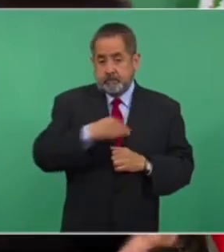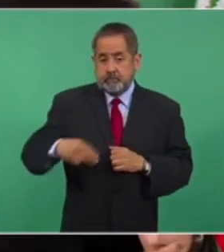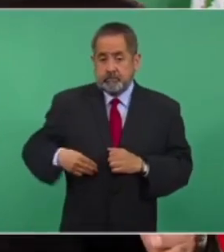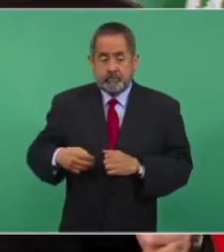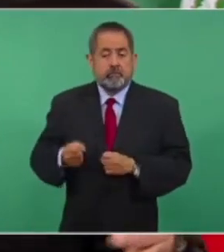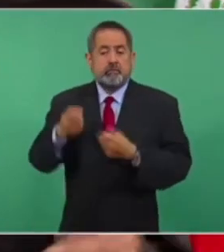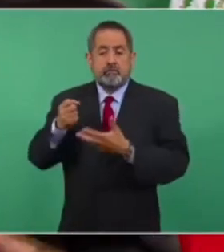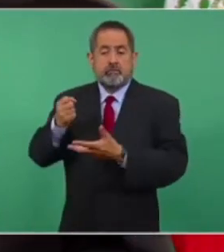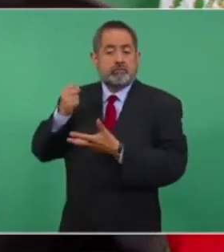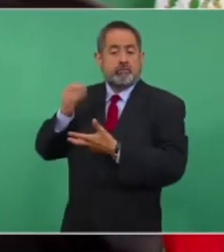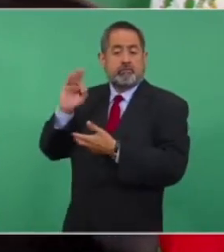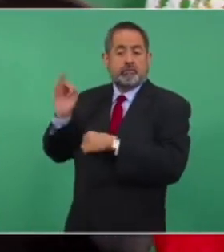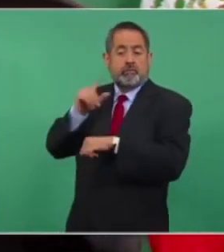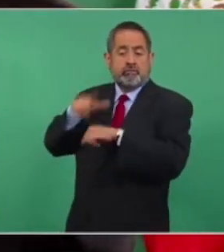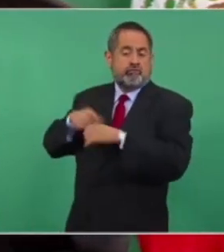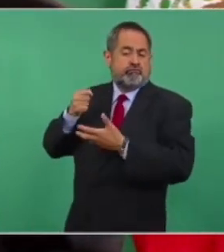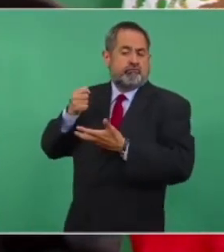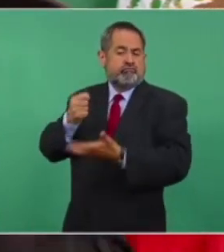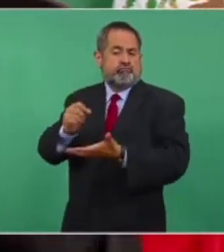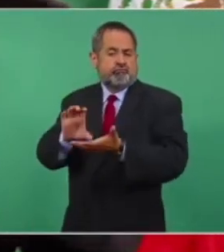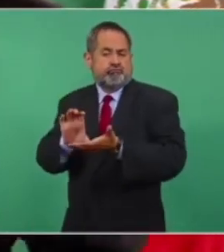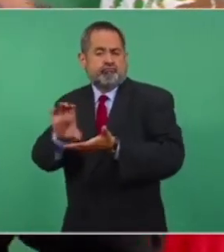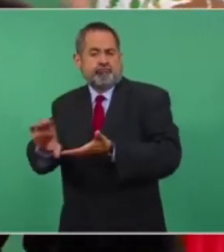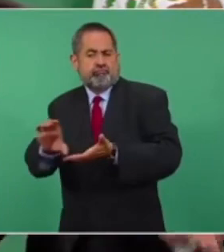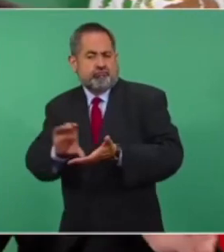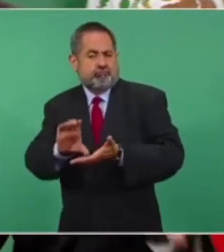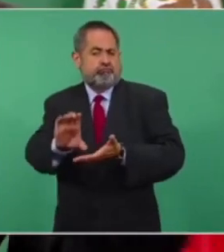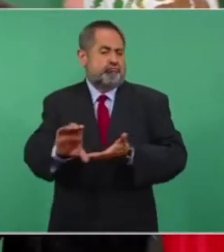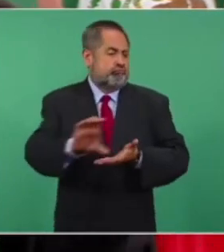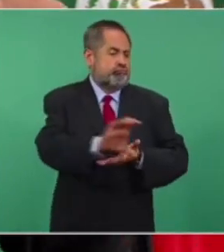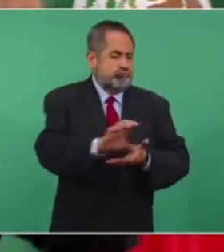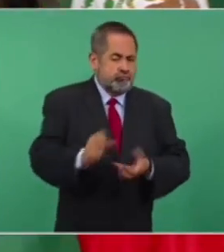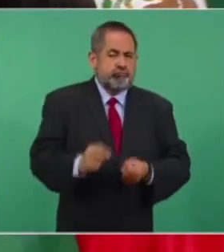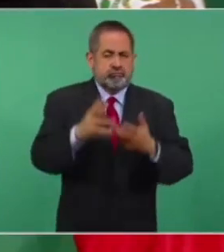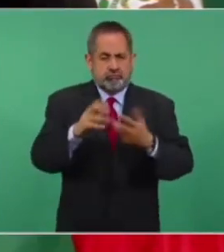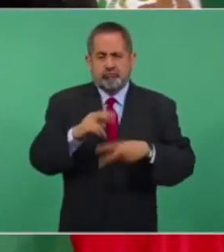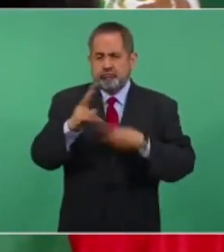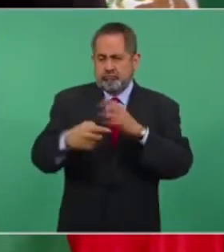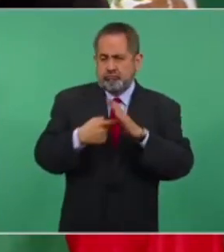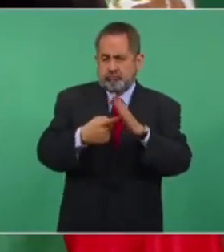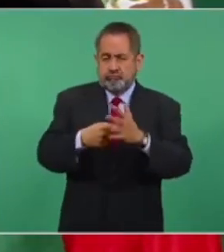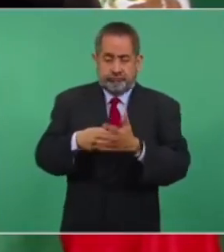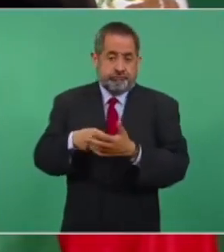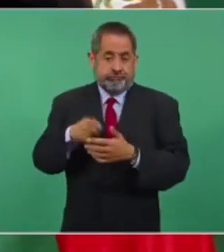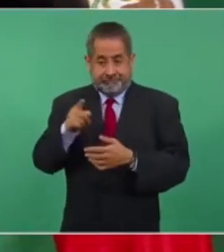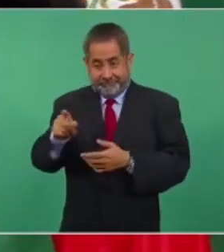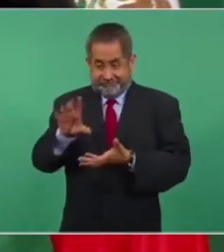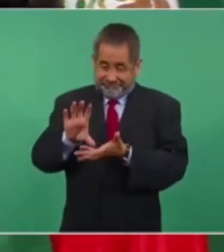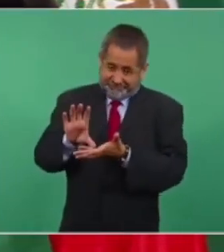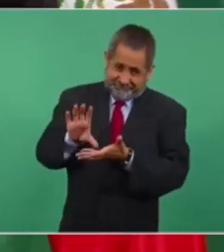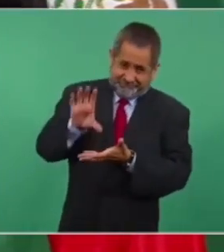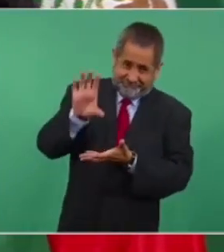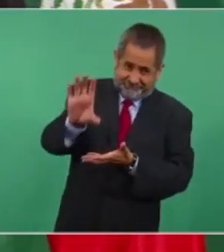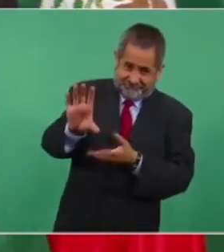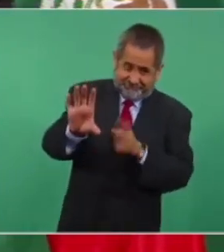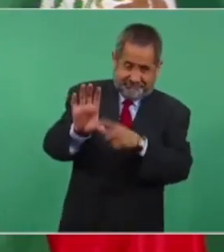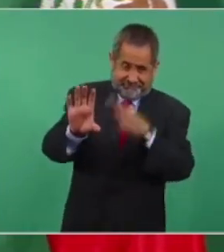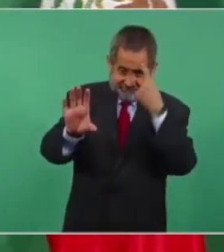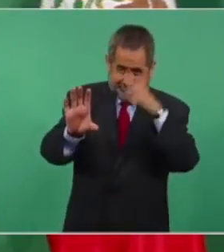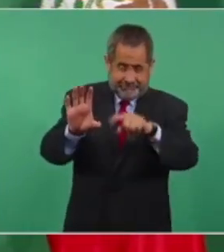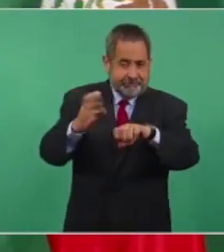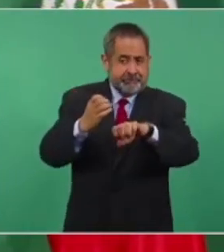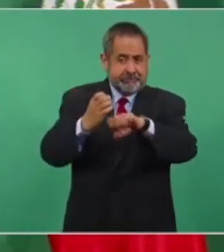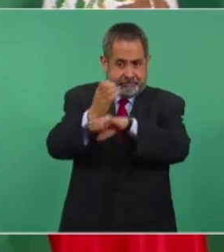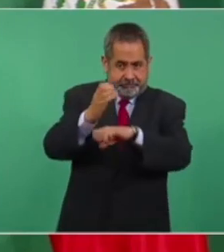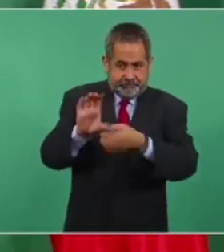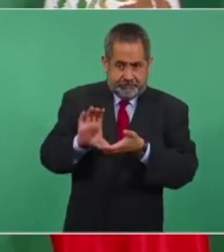de presupuesto federal? De las participaciones que van a los estados y que un porcentaje corresponde